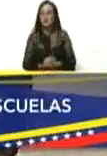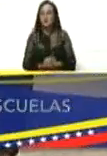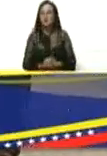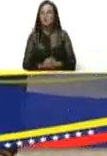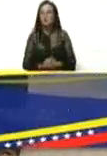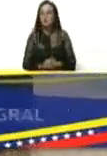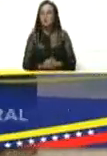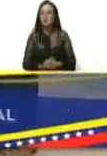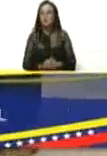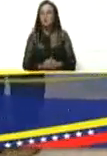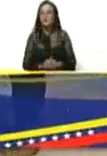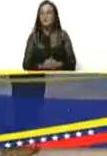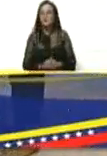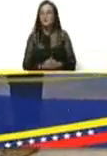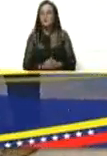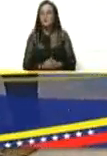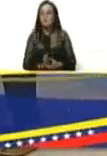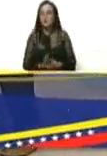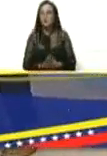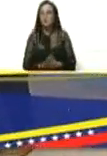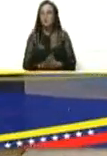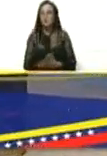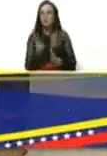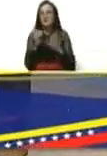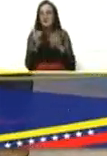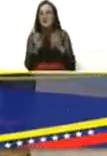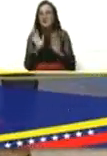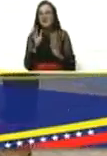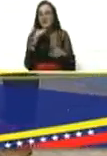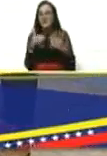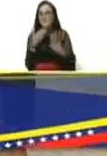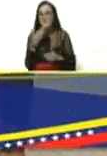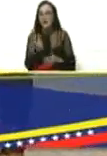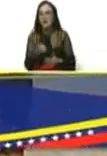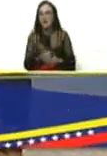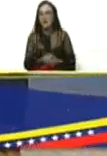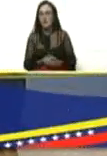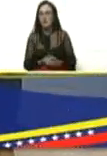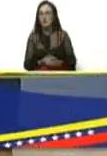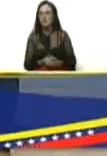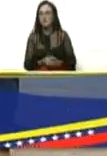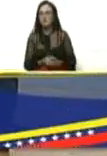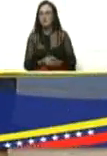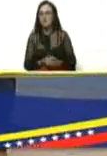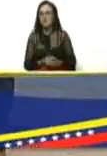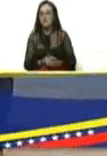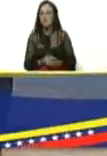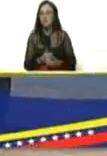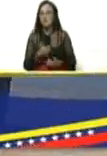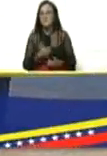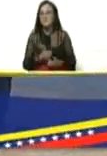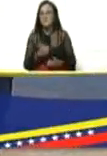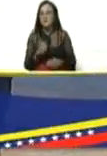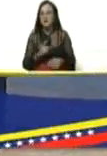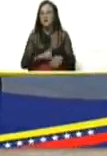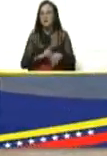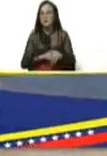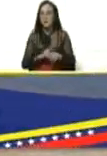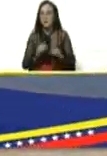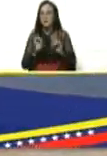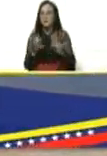Asdrúbal, Angélica, detalles que hay que mejorar. Y luego, más temprano que tarde, cuando empiece el año